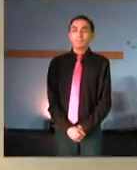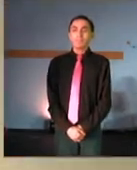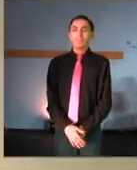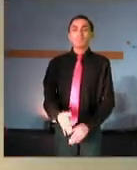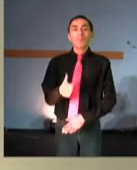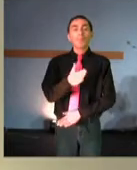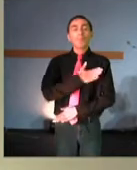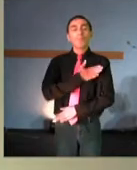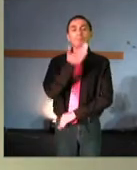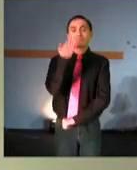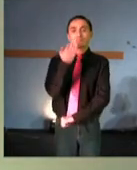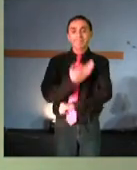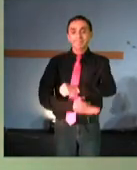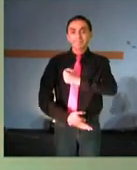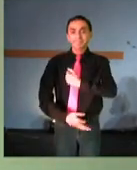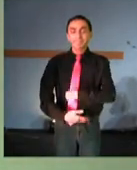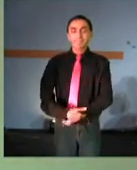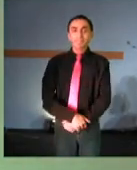Buenas tardes.